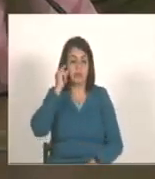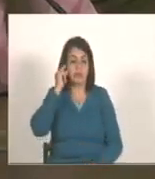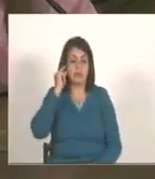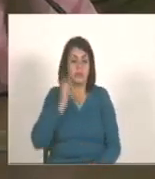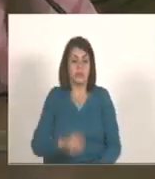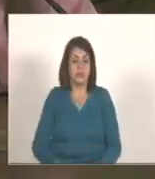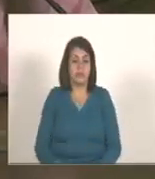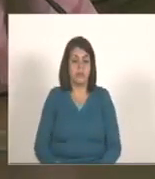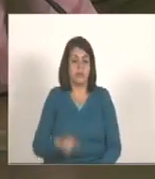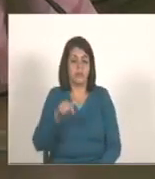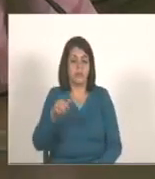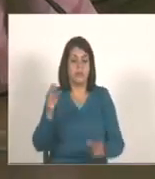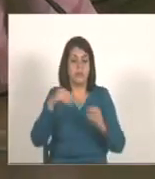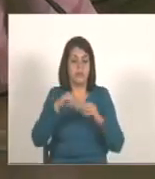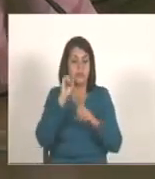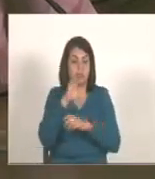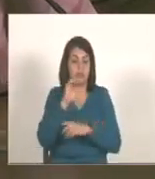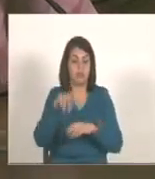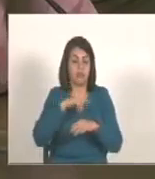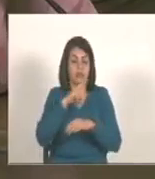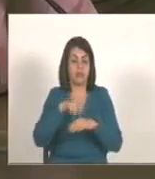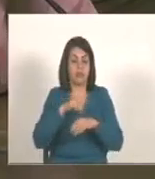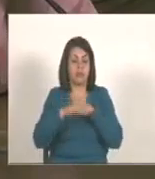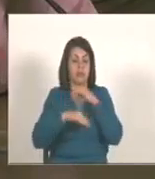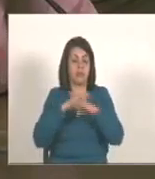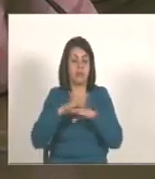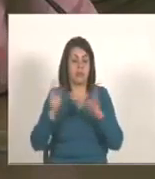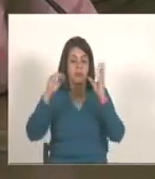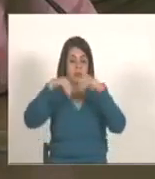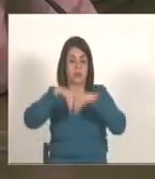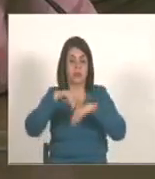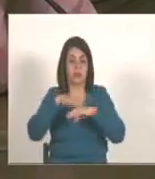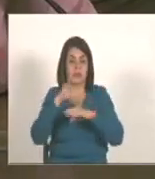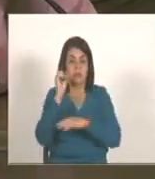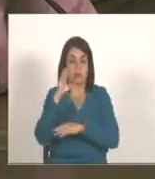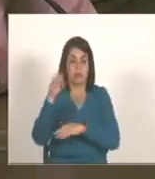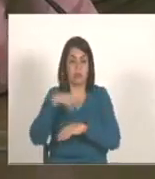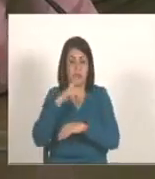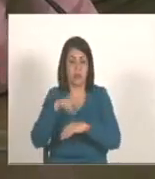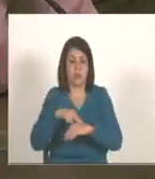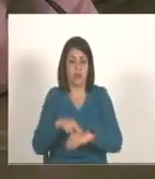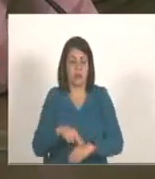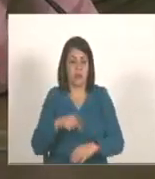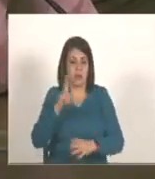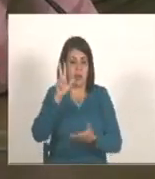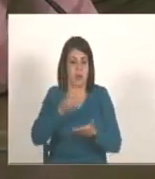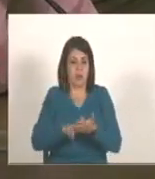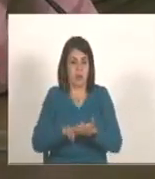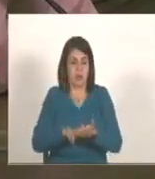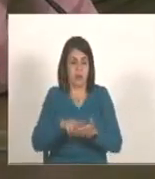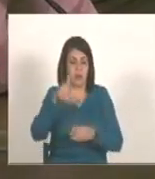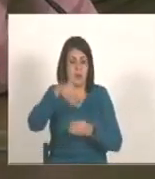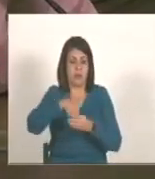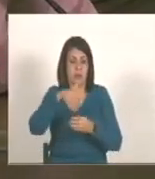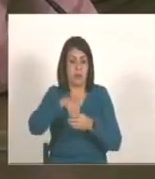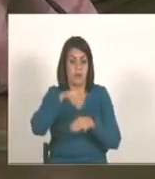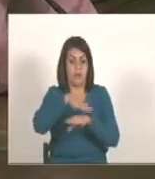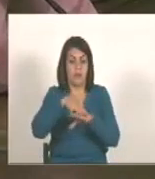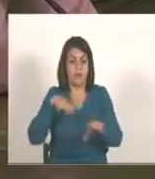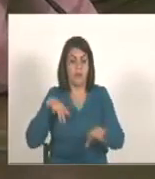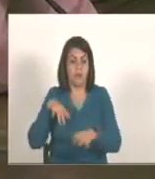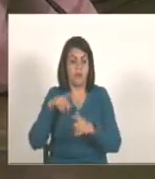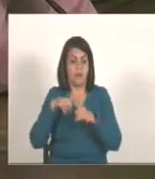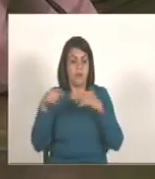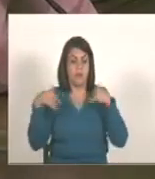la República en Consejo de Ministros, por acuerdo de la Asamblea Nacional aprobado por el voto de la mayoría de